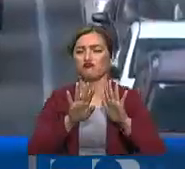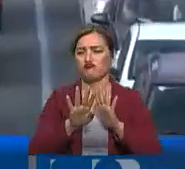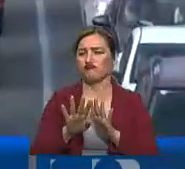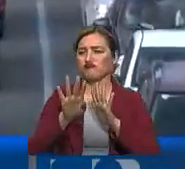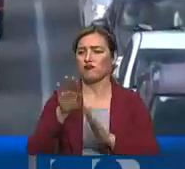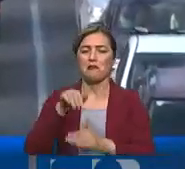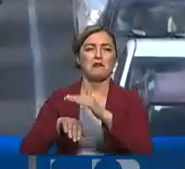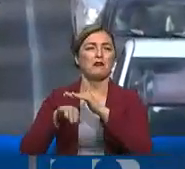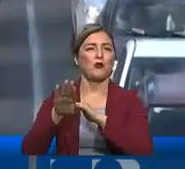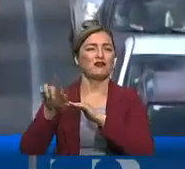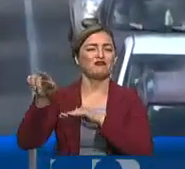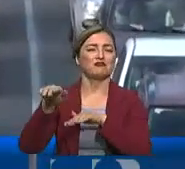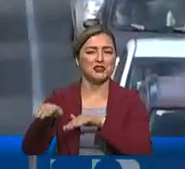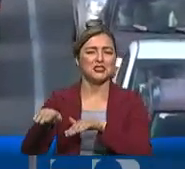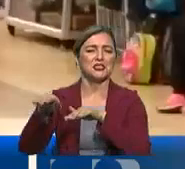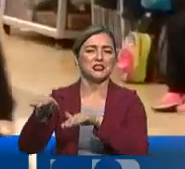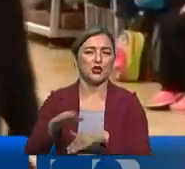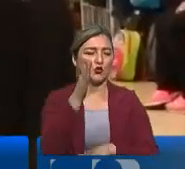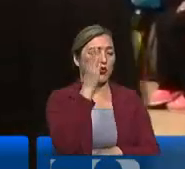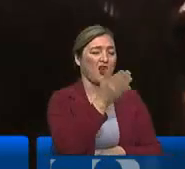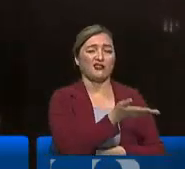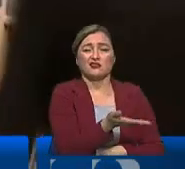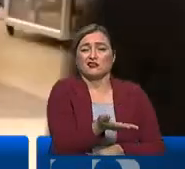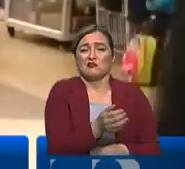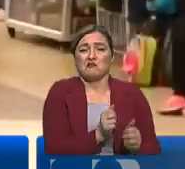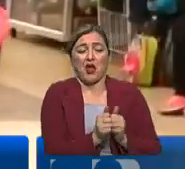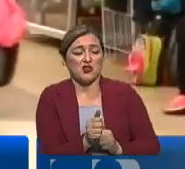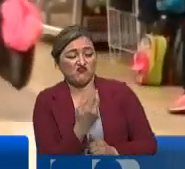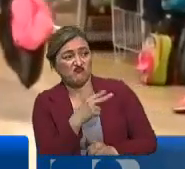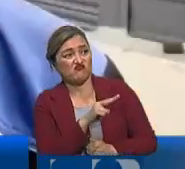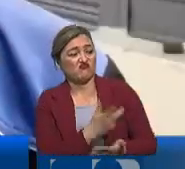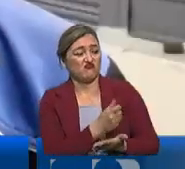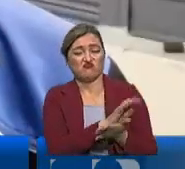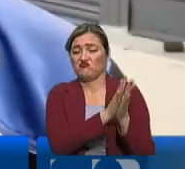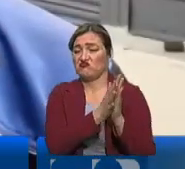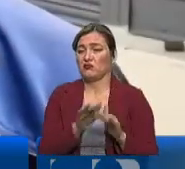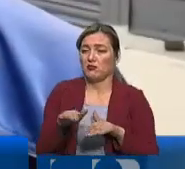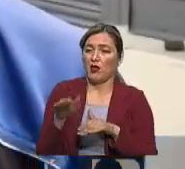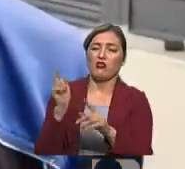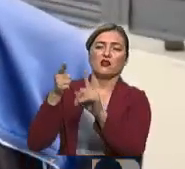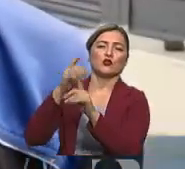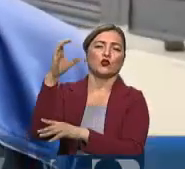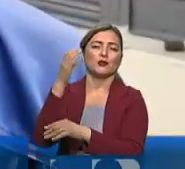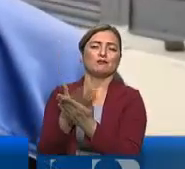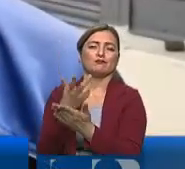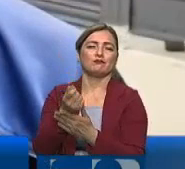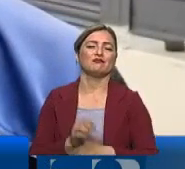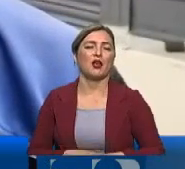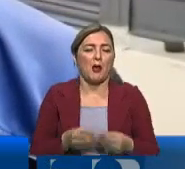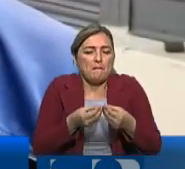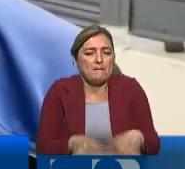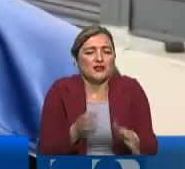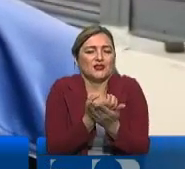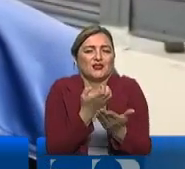la frontera por Rumichaca, mientras Tulcán se convertía en ciudad de paso. E inclusive nosotros las pérdidas económicas fueron